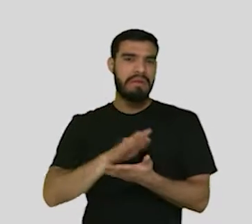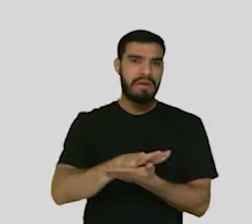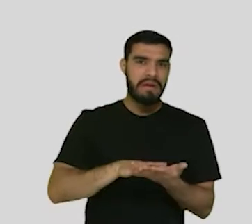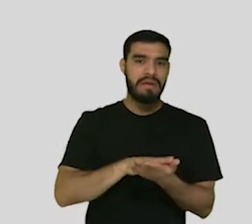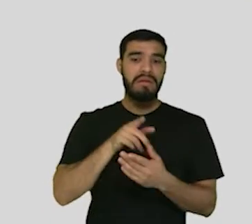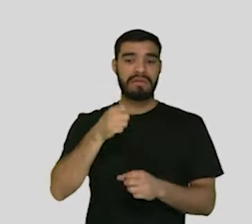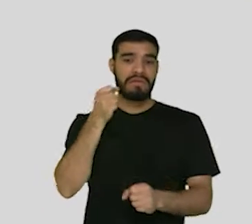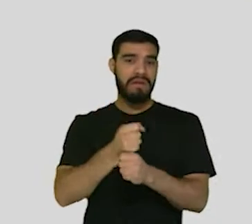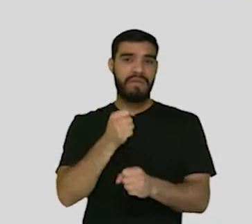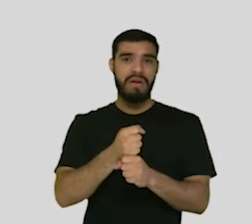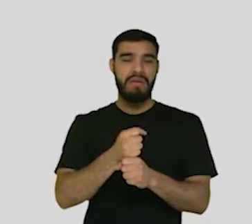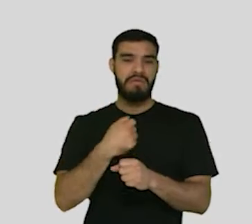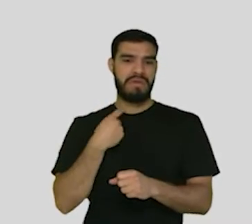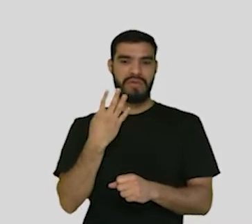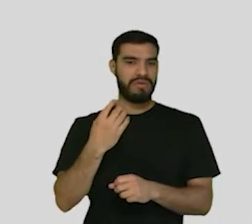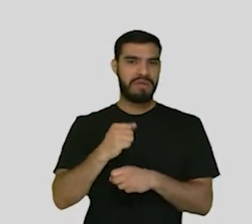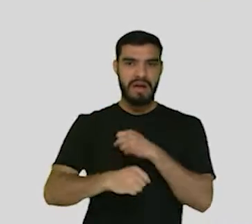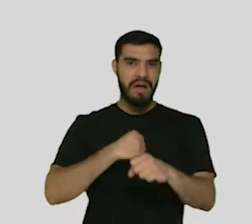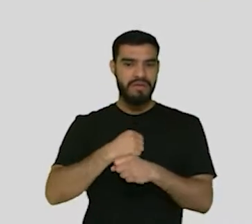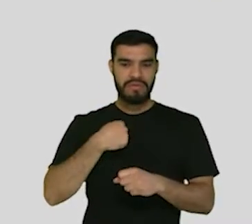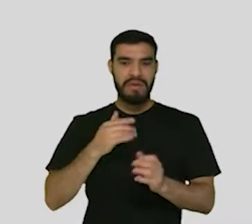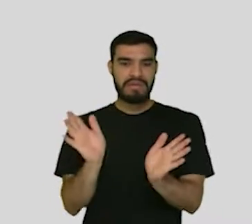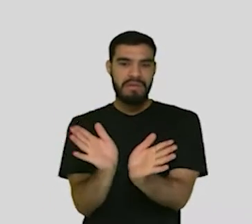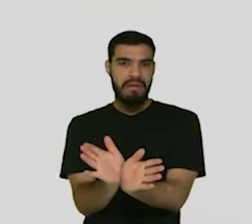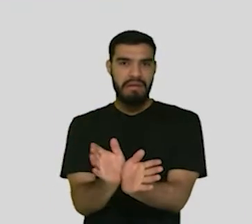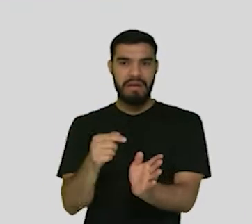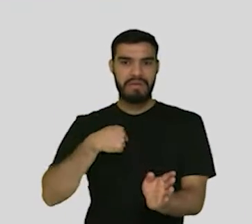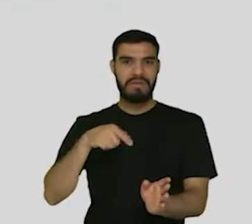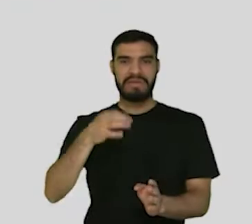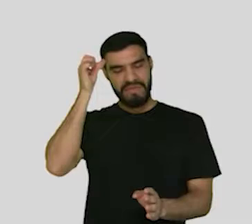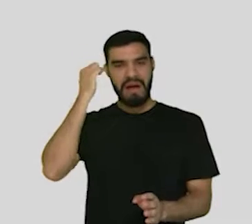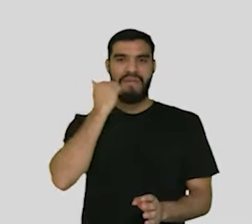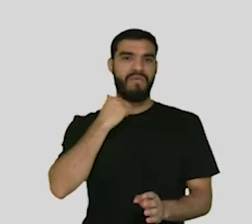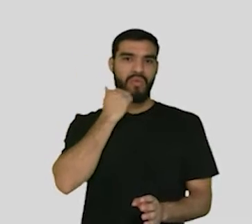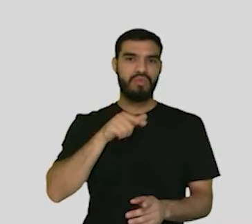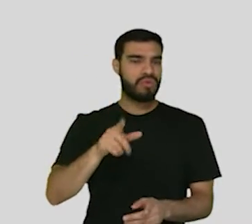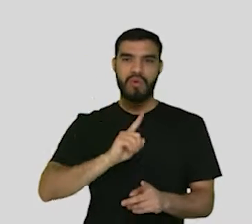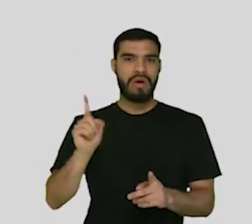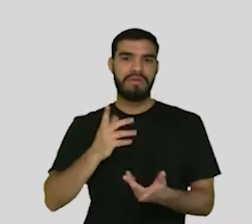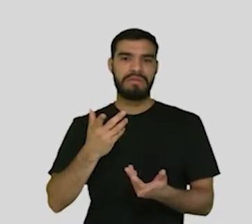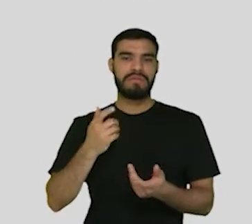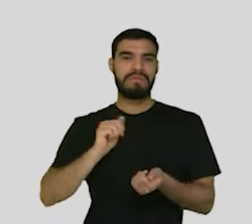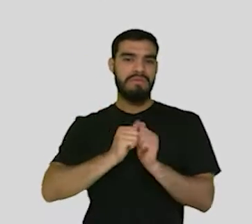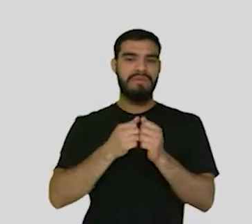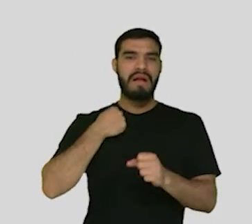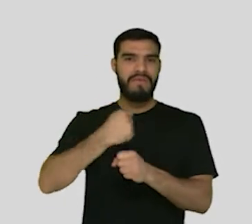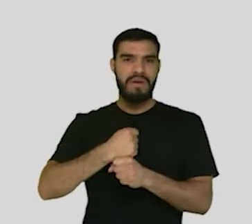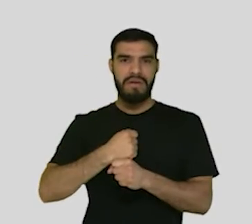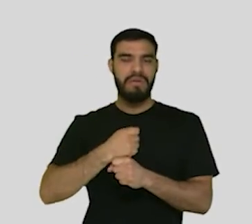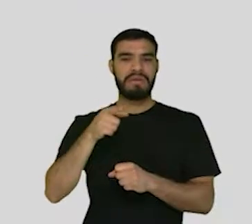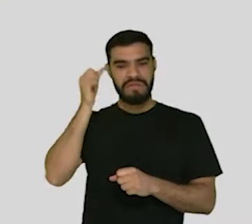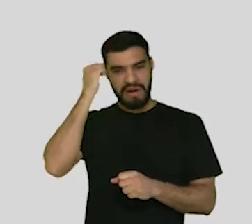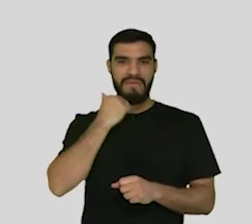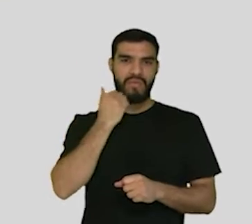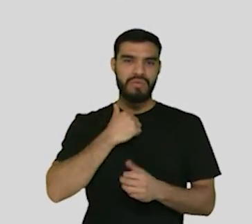ure estado no garantizaiba y derecho de reimea yepa 14 años pe esquina pe japeba ningún